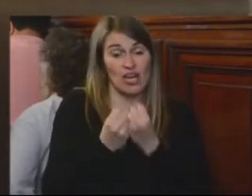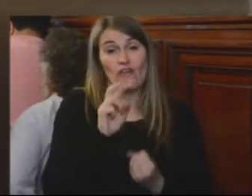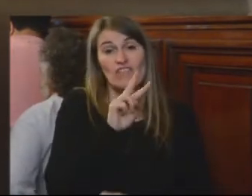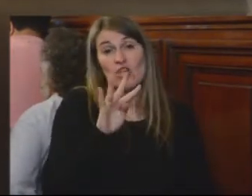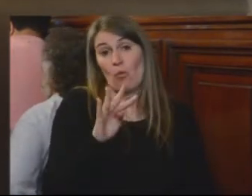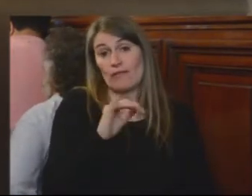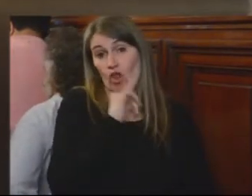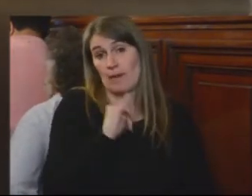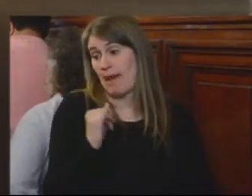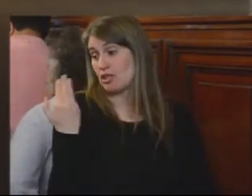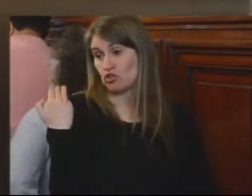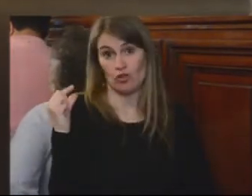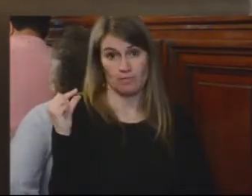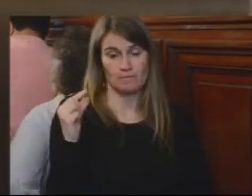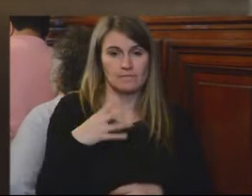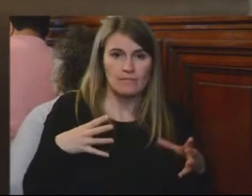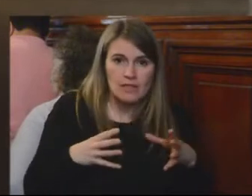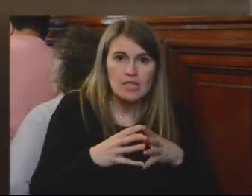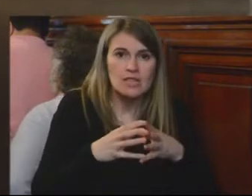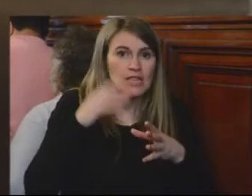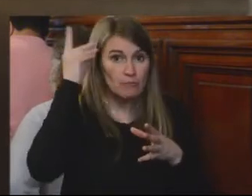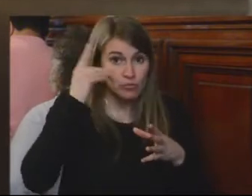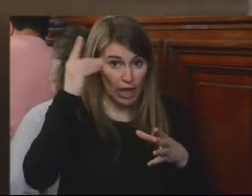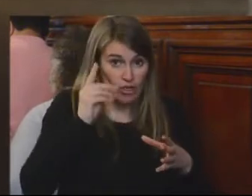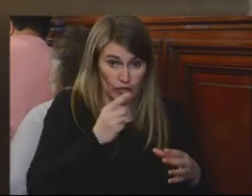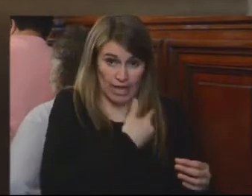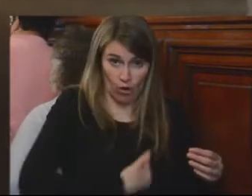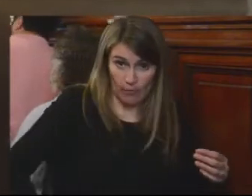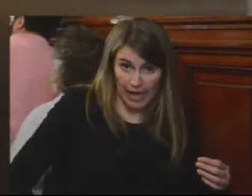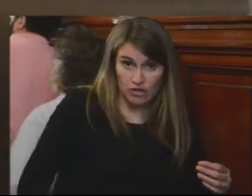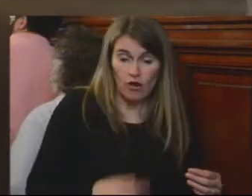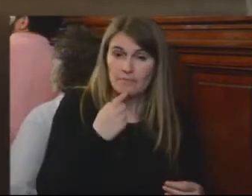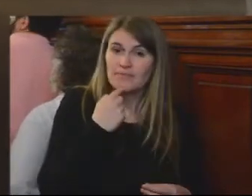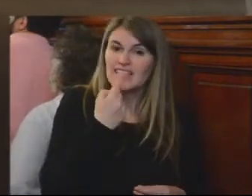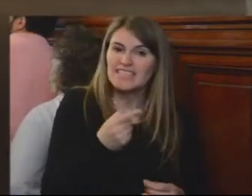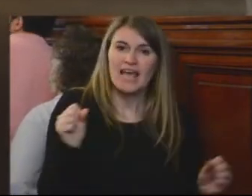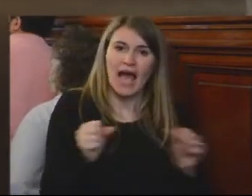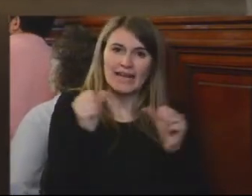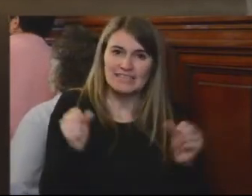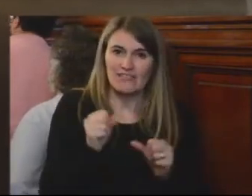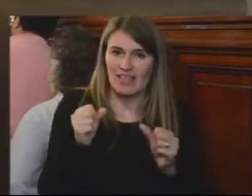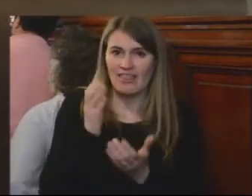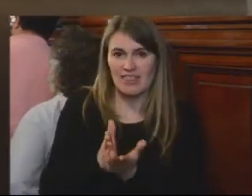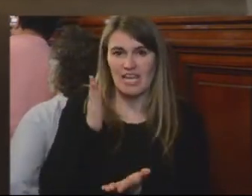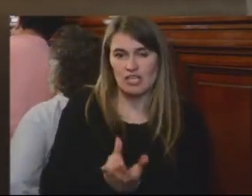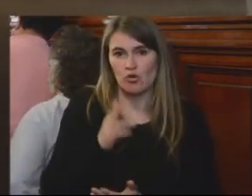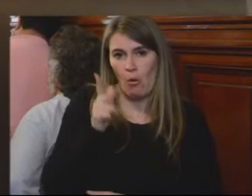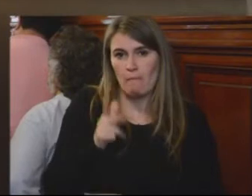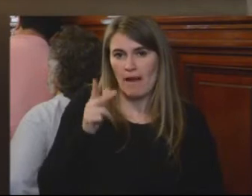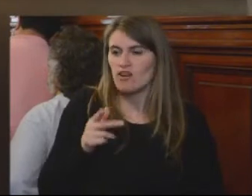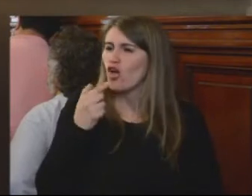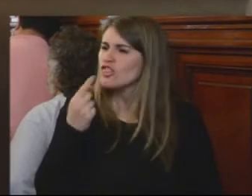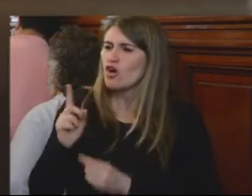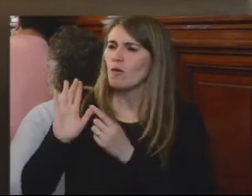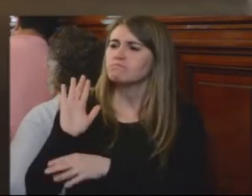el bloque de diputados del partido de gobierno asimilo la actividad de los organismos de derechos humanos a un negocio